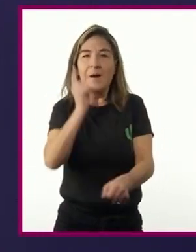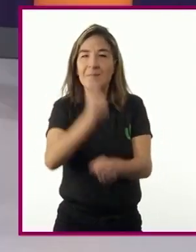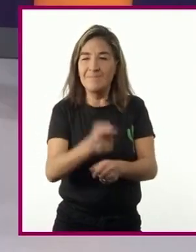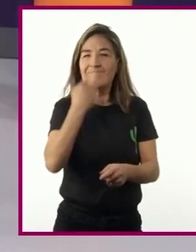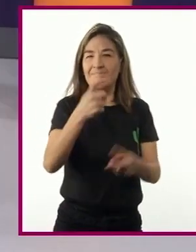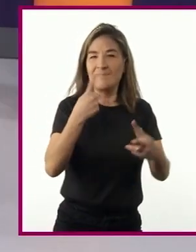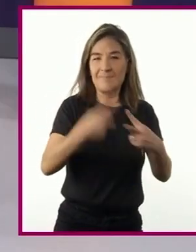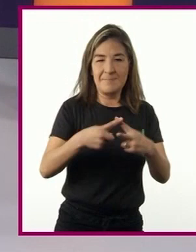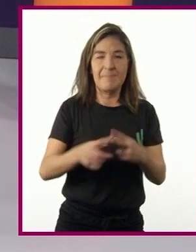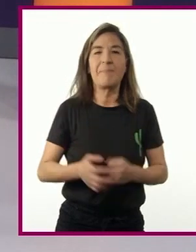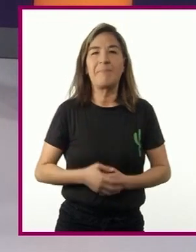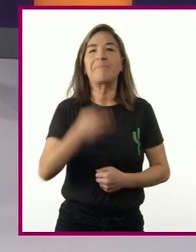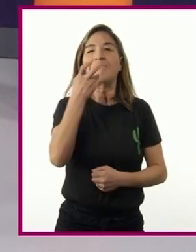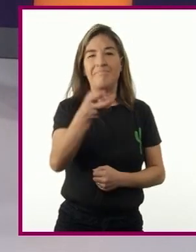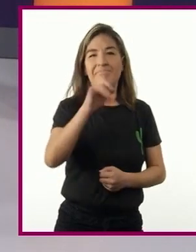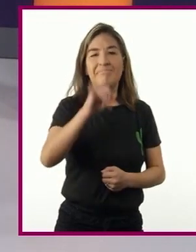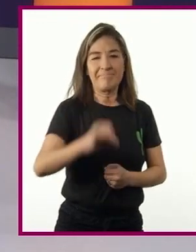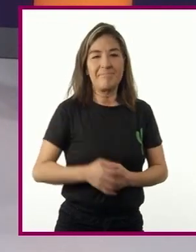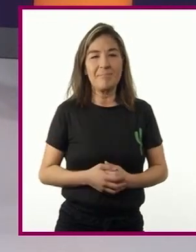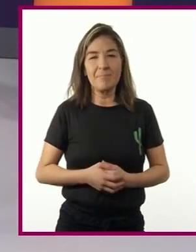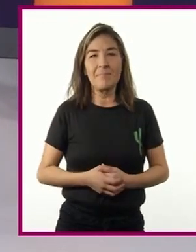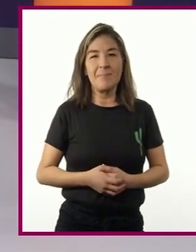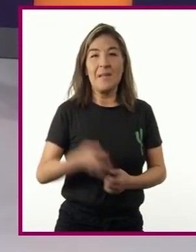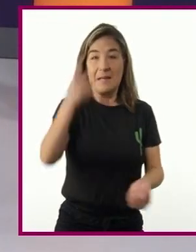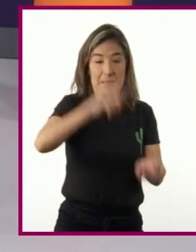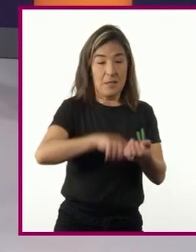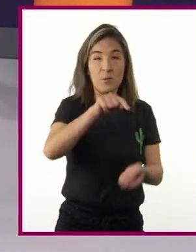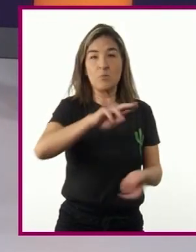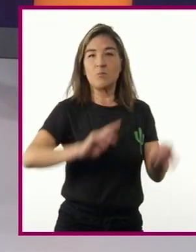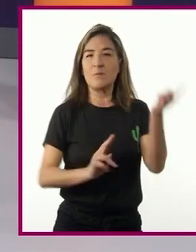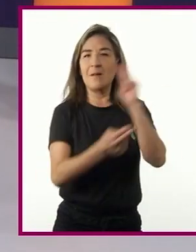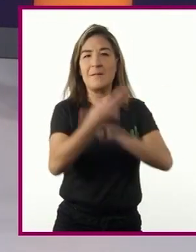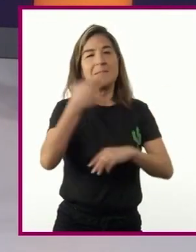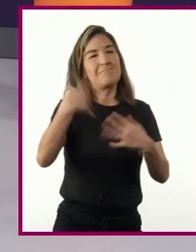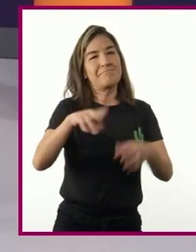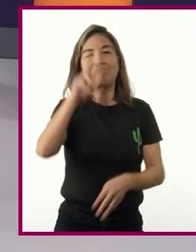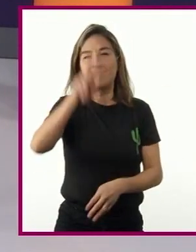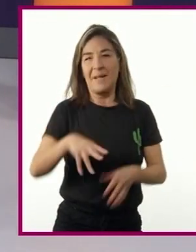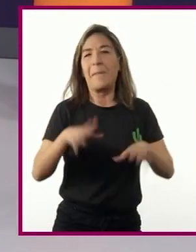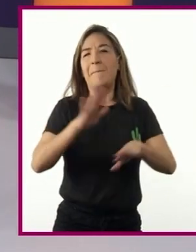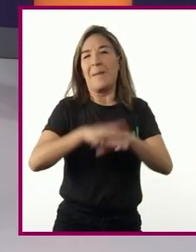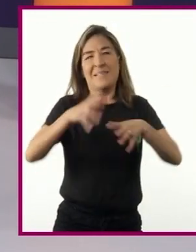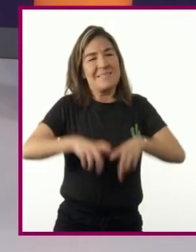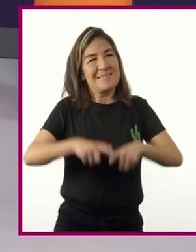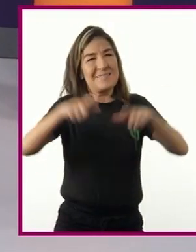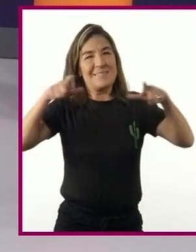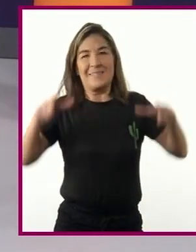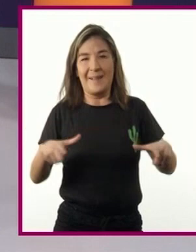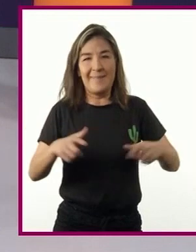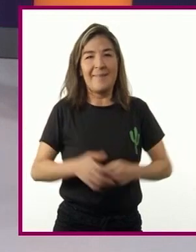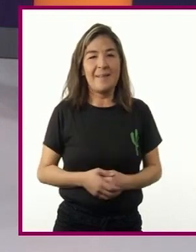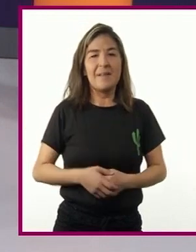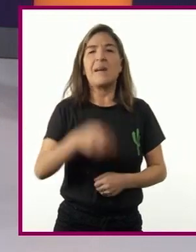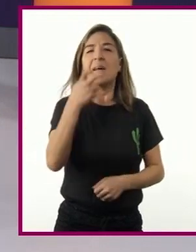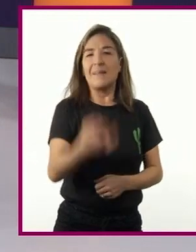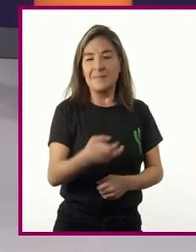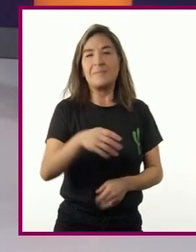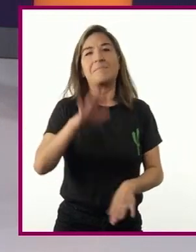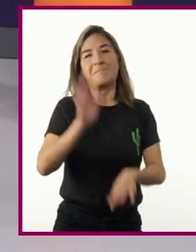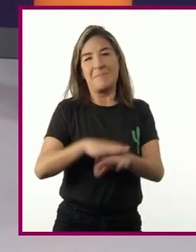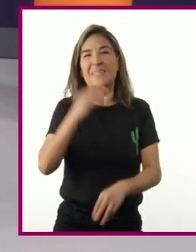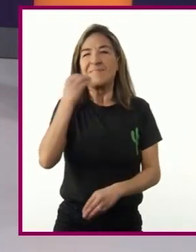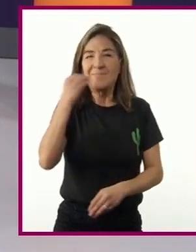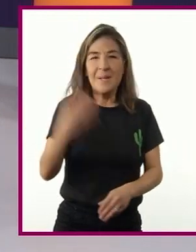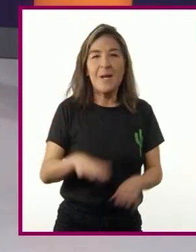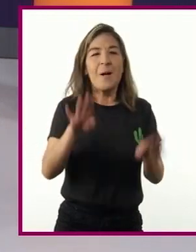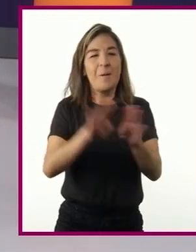travesía. Así es, Leslie. El universo es infinitamente grande, que resulta maravilloso